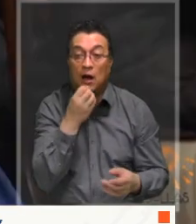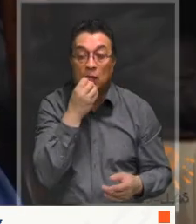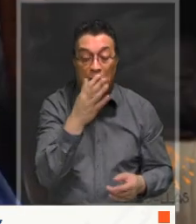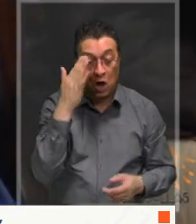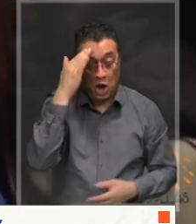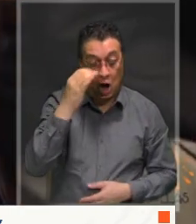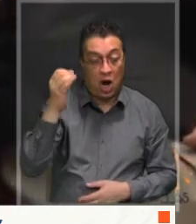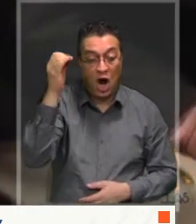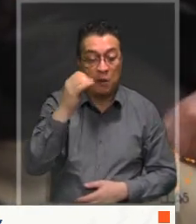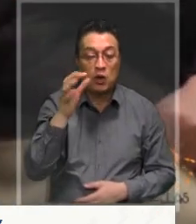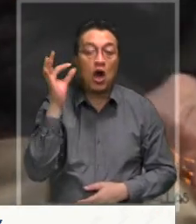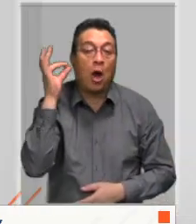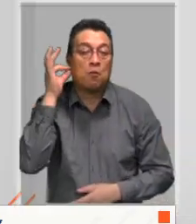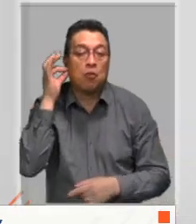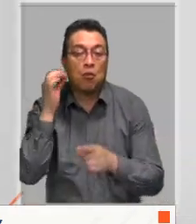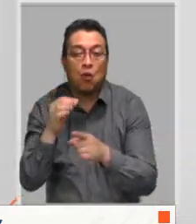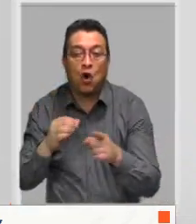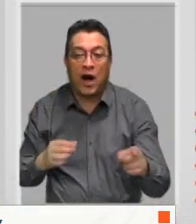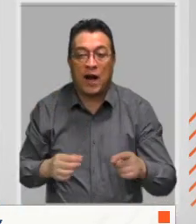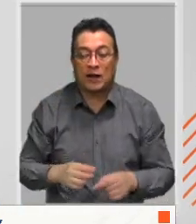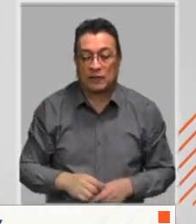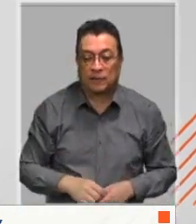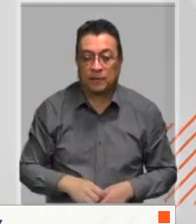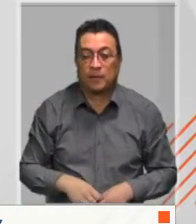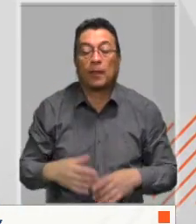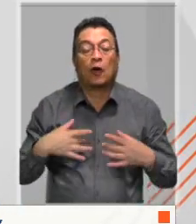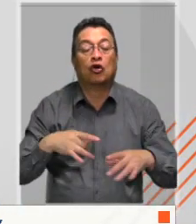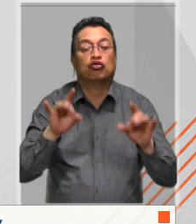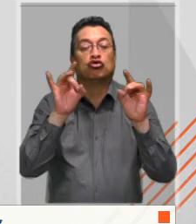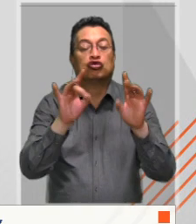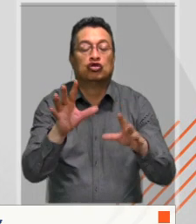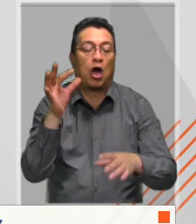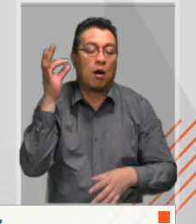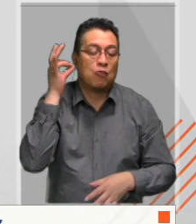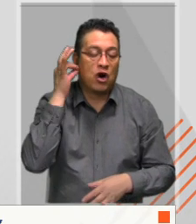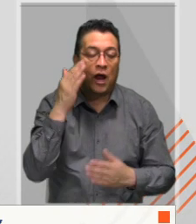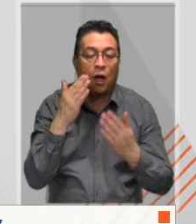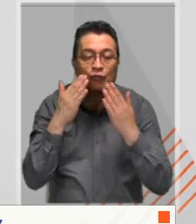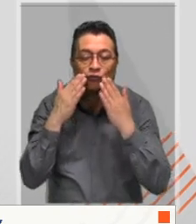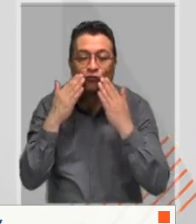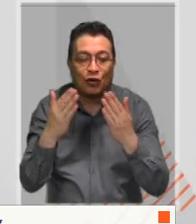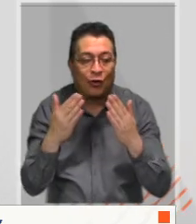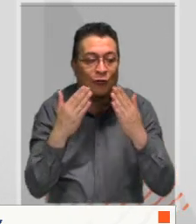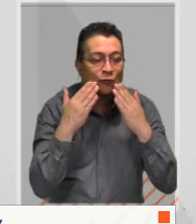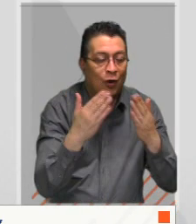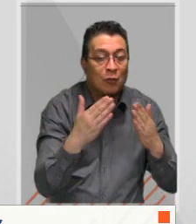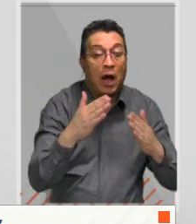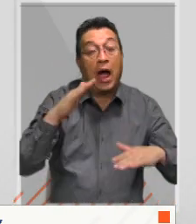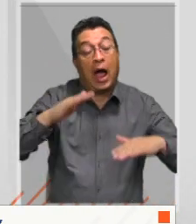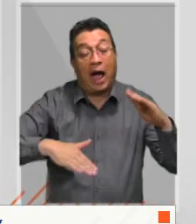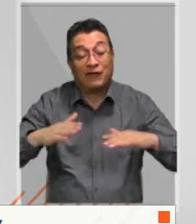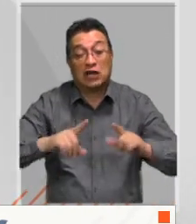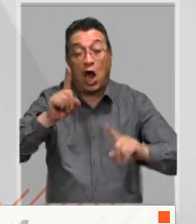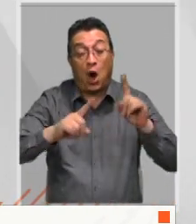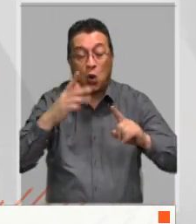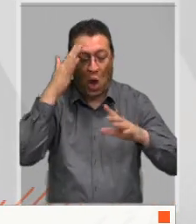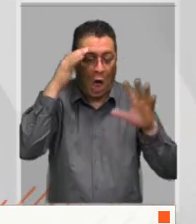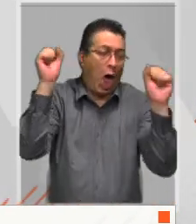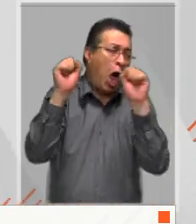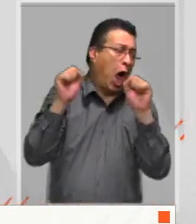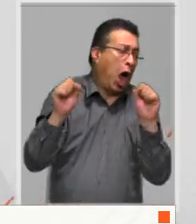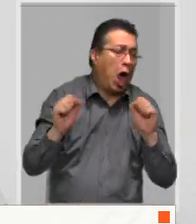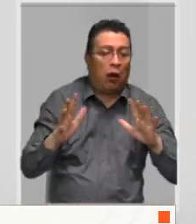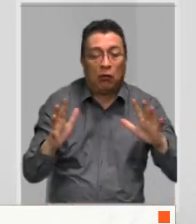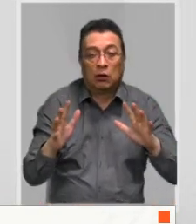visión sobre las mujeres es propio de las mujeres ser generosas así es a veces hay algunas neuróticas Pero